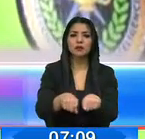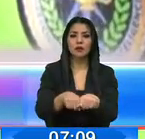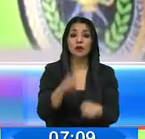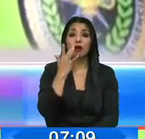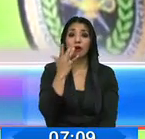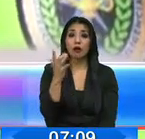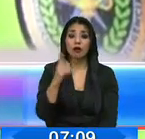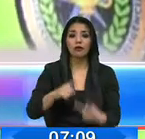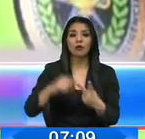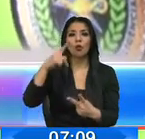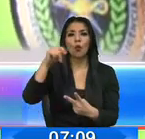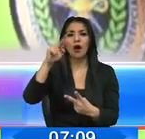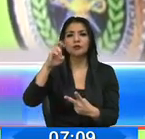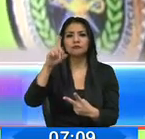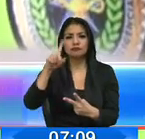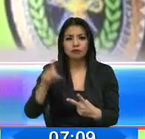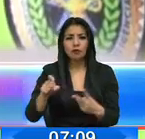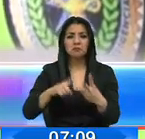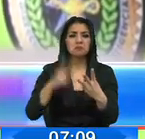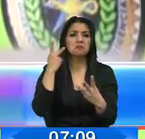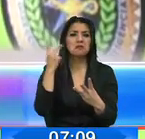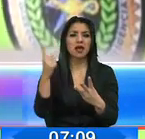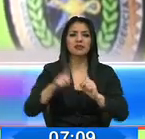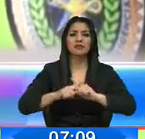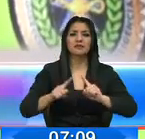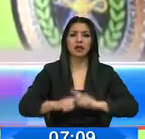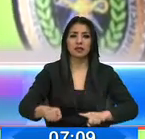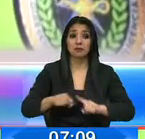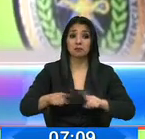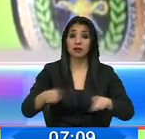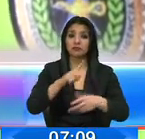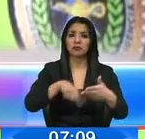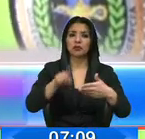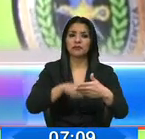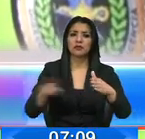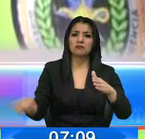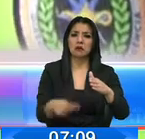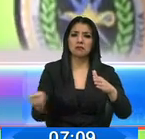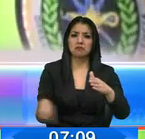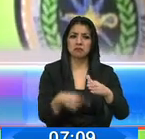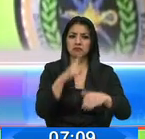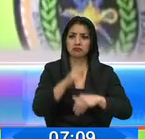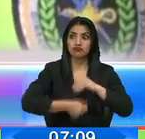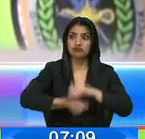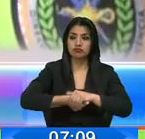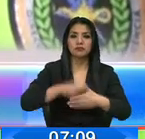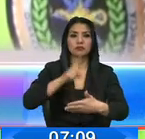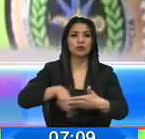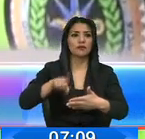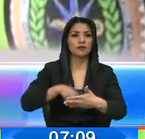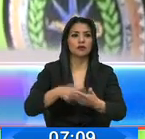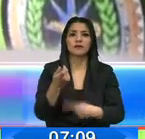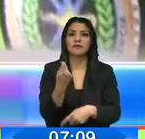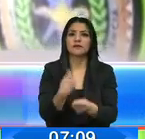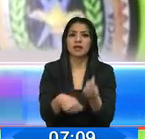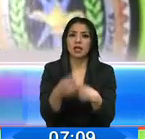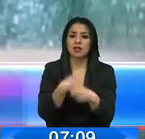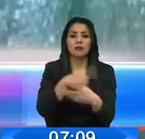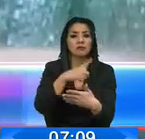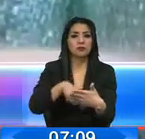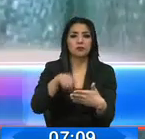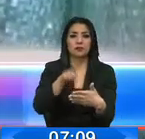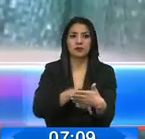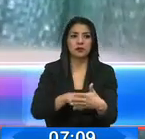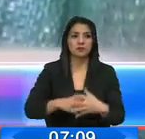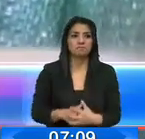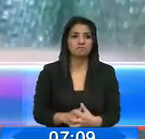cuarzo, plata y otros minerales más que están prohibidos por el transporte ilegal y la comercialización ilegal.